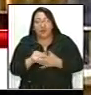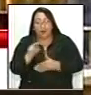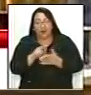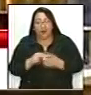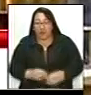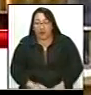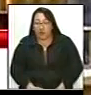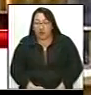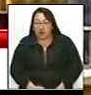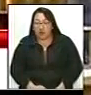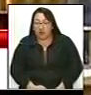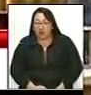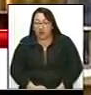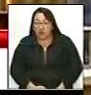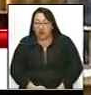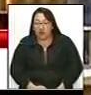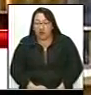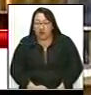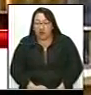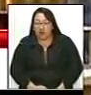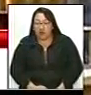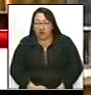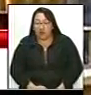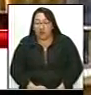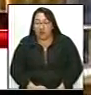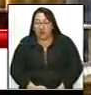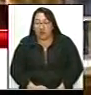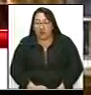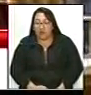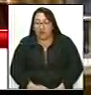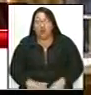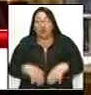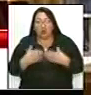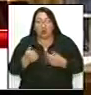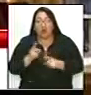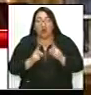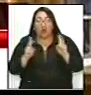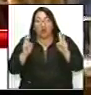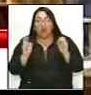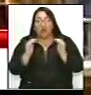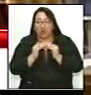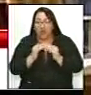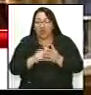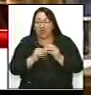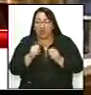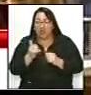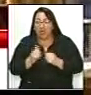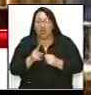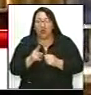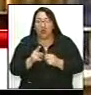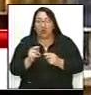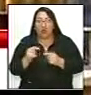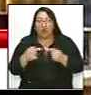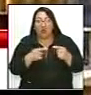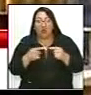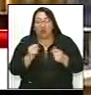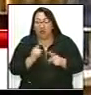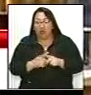dice, evidentemente esta posibilidad se relaciona con aquellos casos en los que existiera una disidencia por